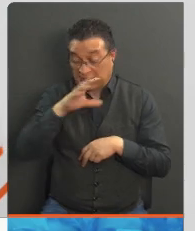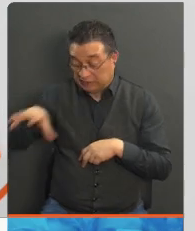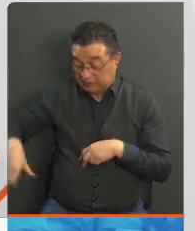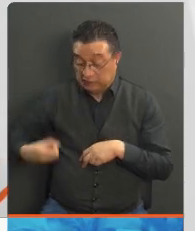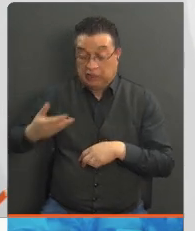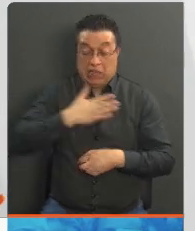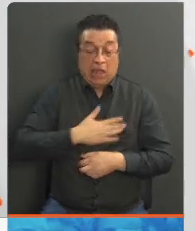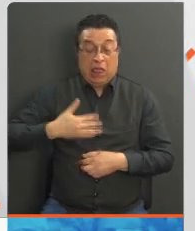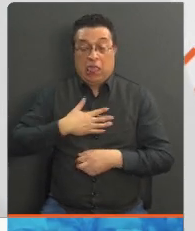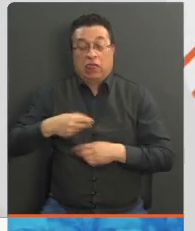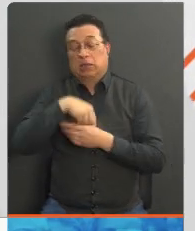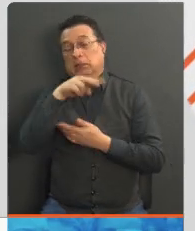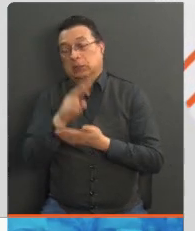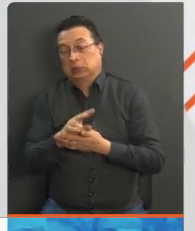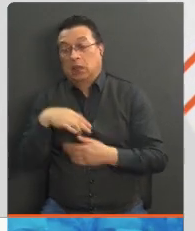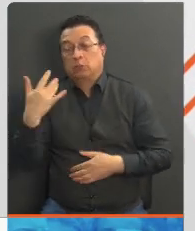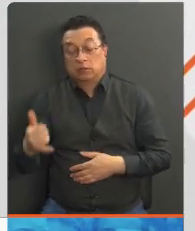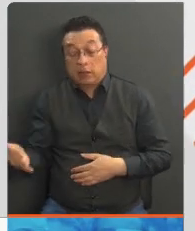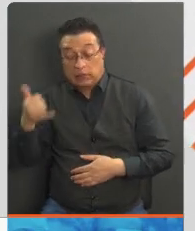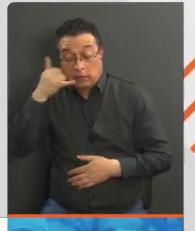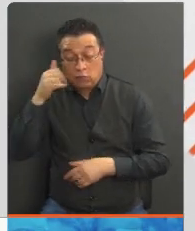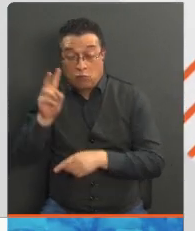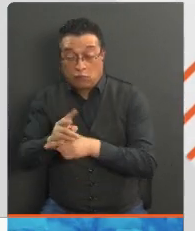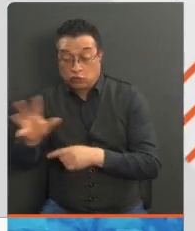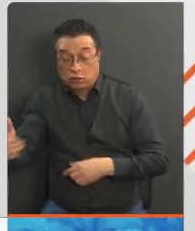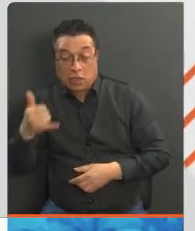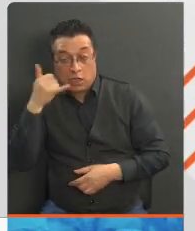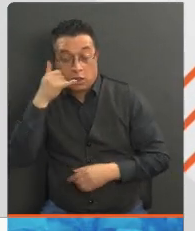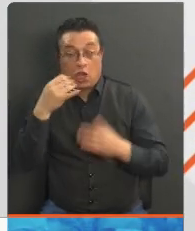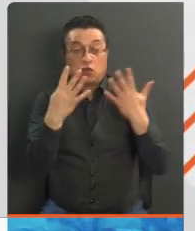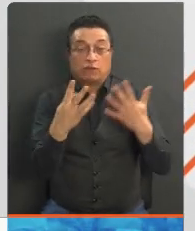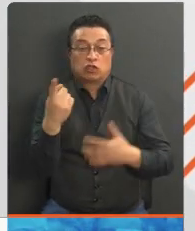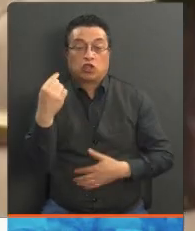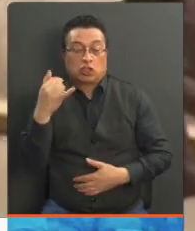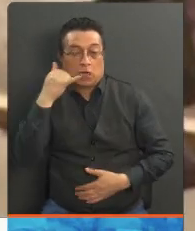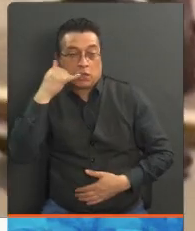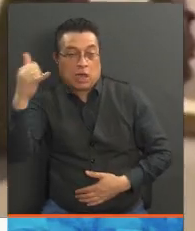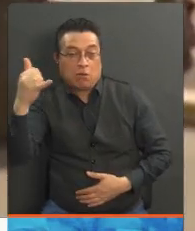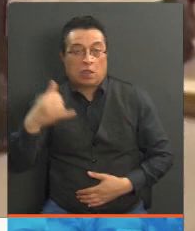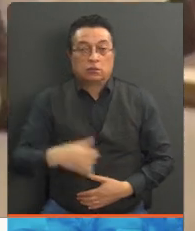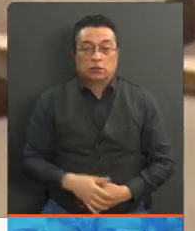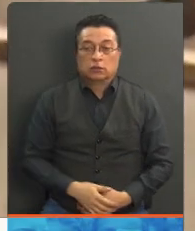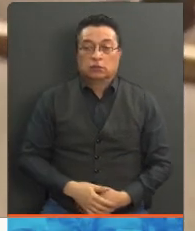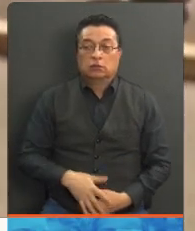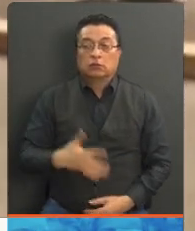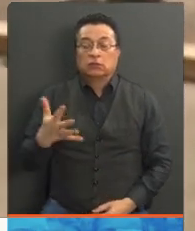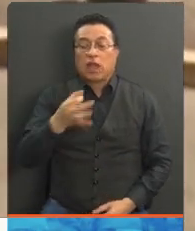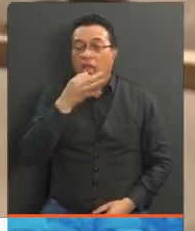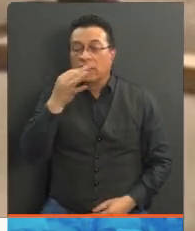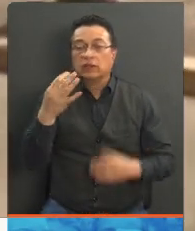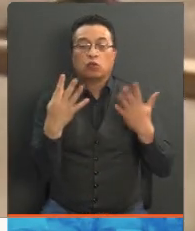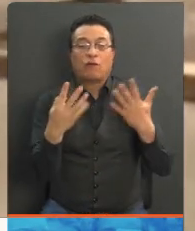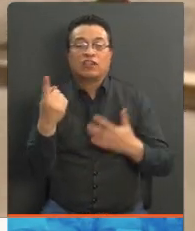encima. Luego tomé el teléfono de la profesora y llamé al 911. ¿Qué le dijiste al